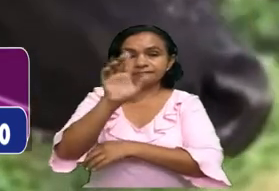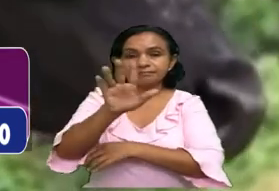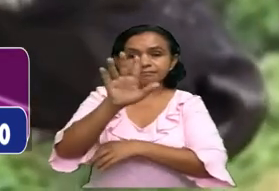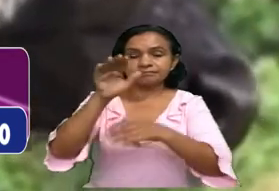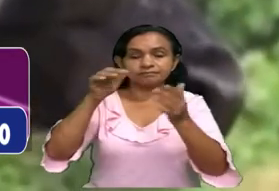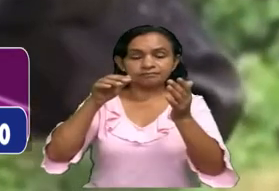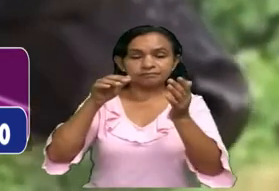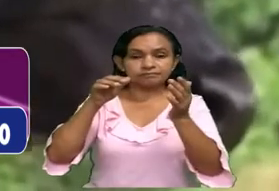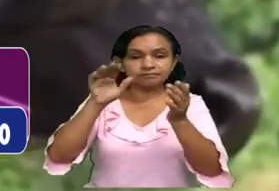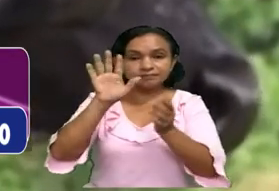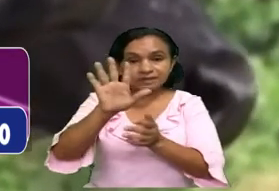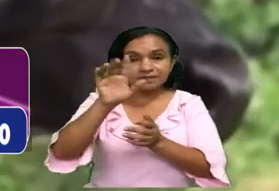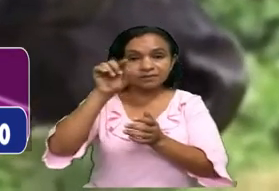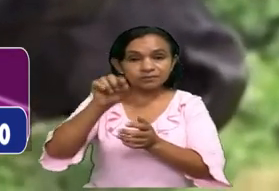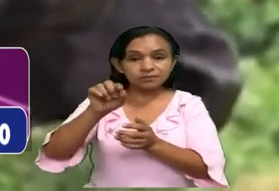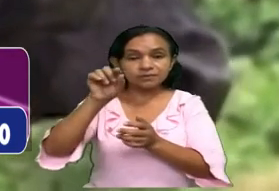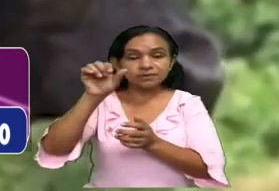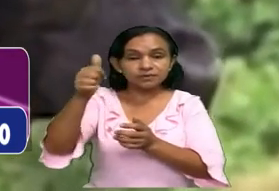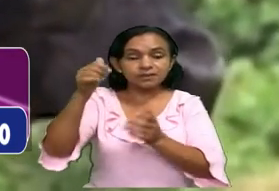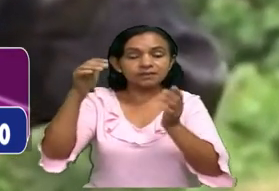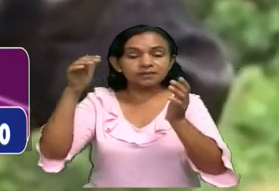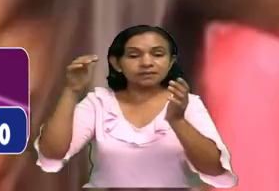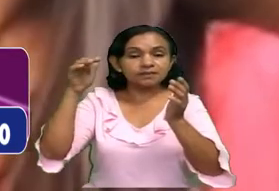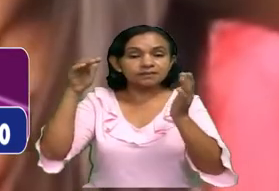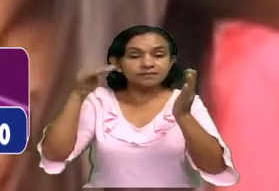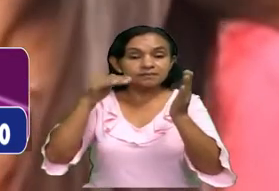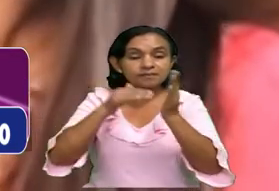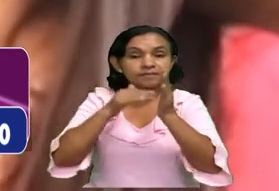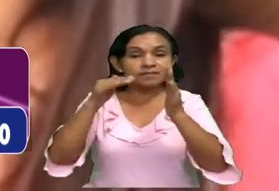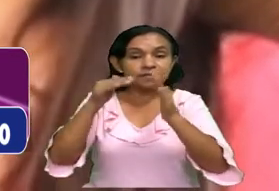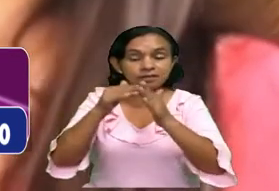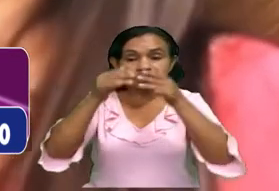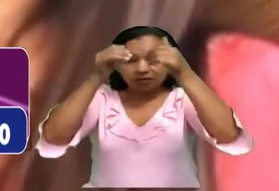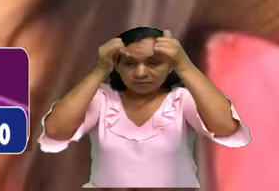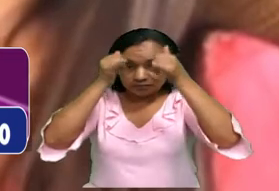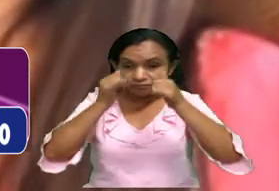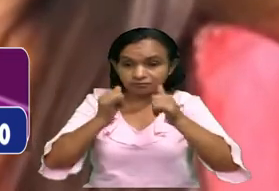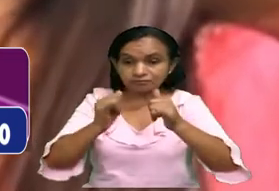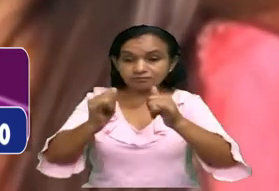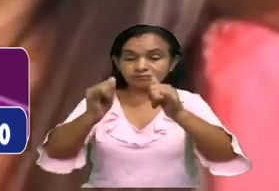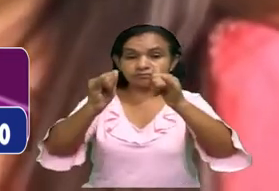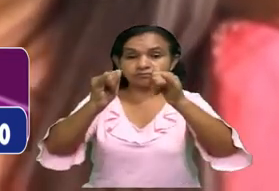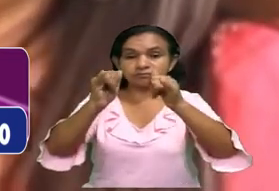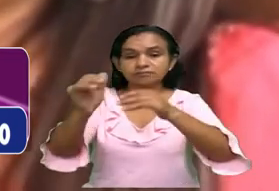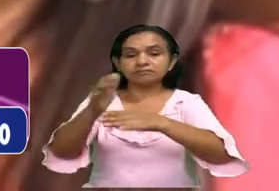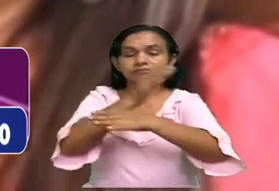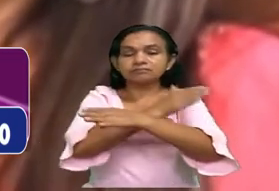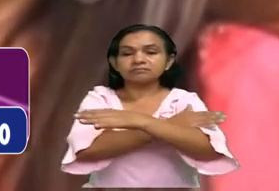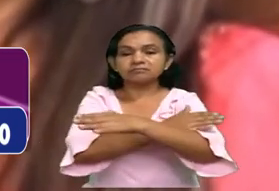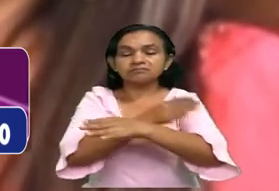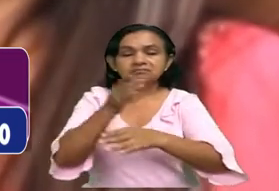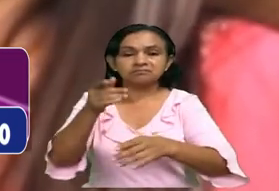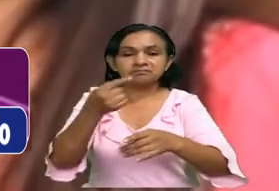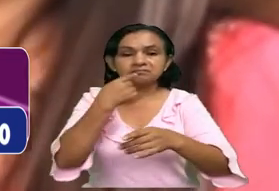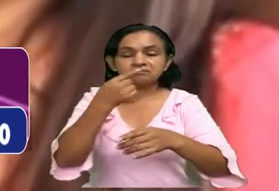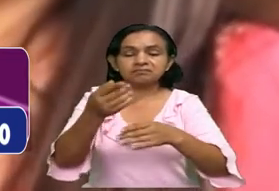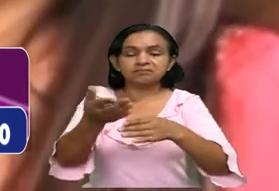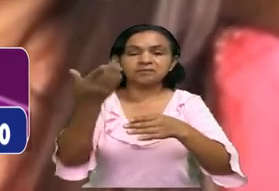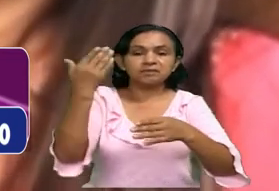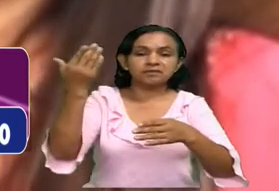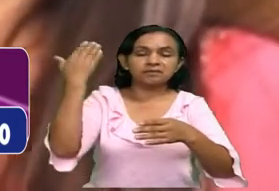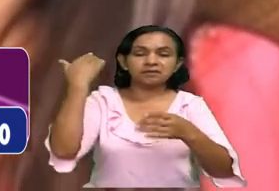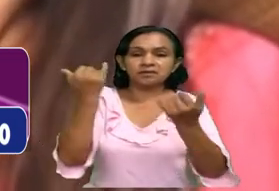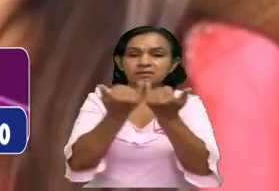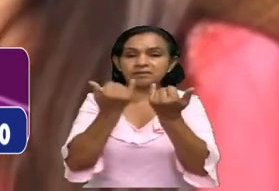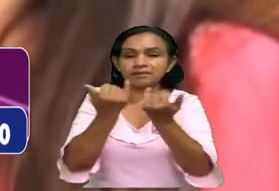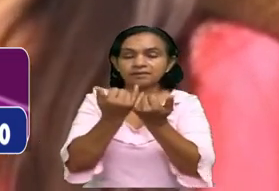5.6 millones de cabezas de ganado, ¿verdad? Cuando lógicamente había gente que más bien creía que íbamos a retroceder.